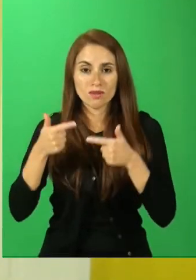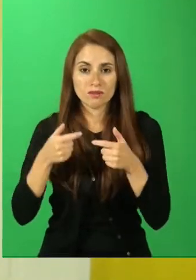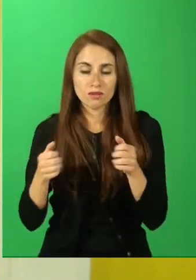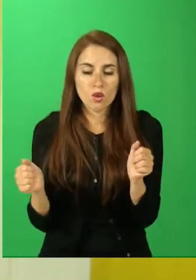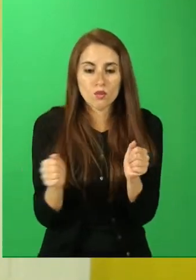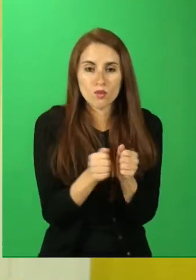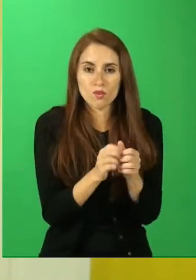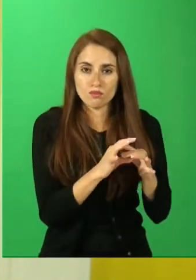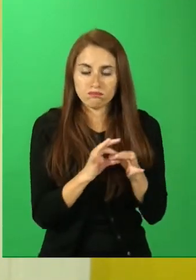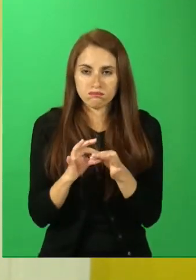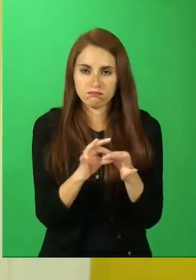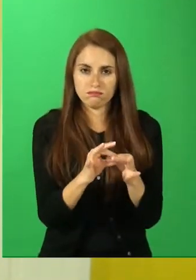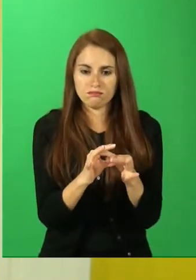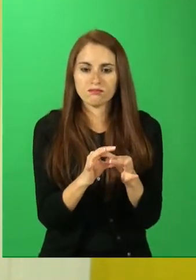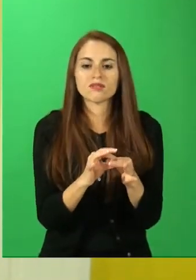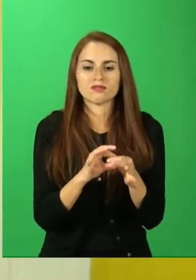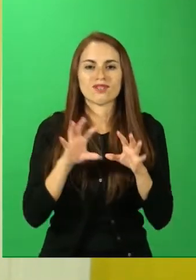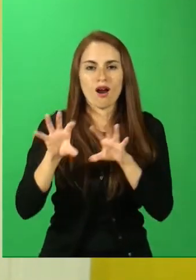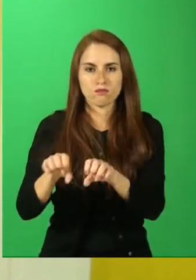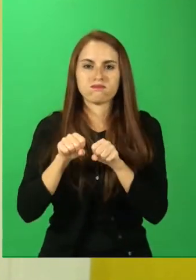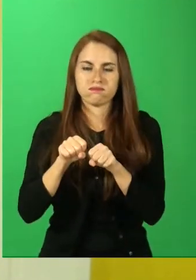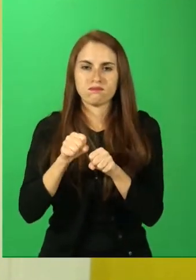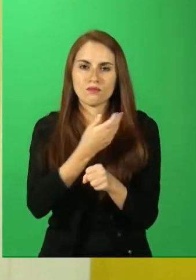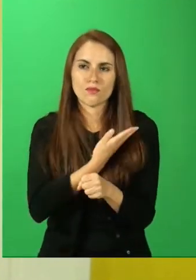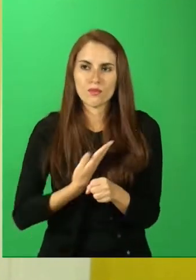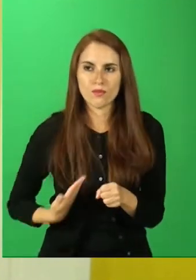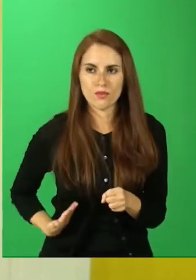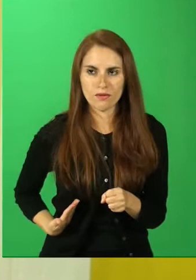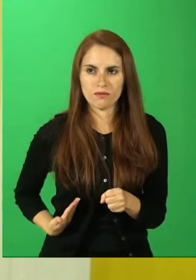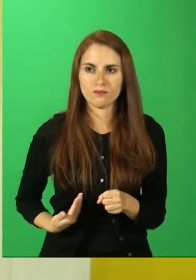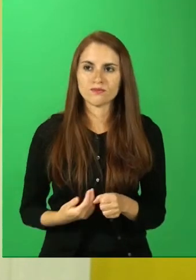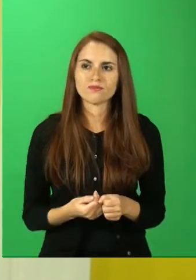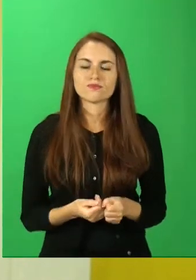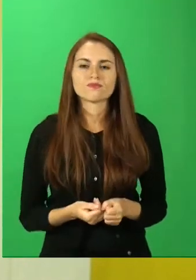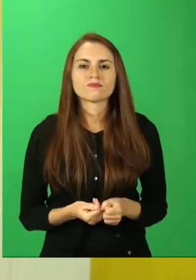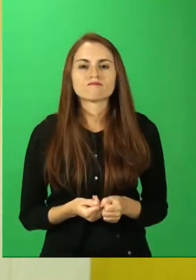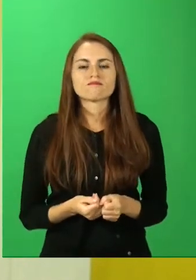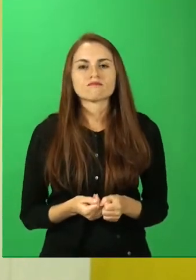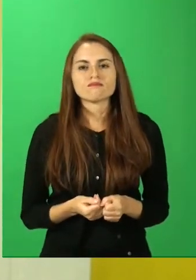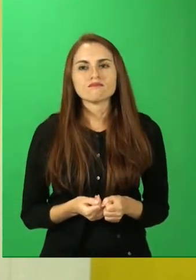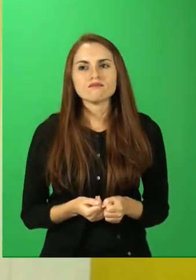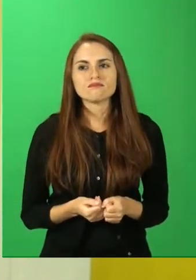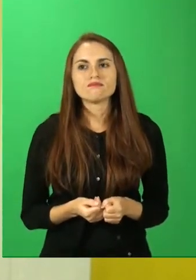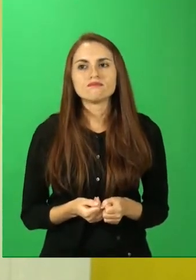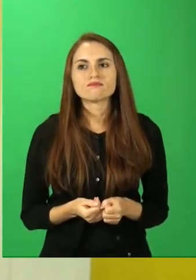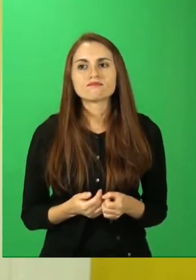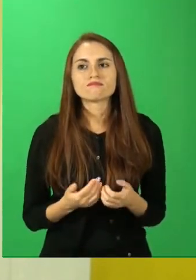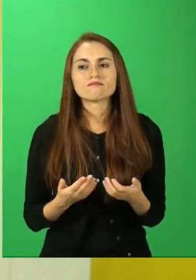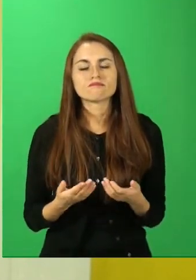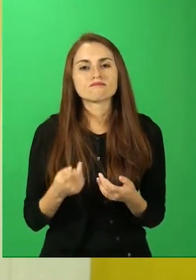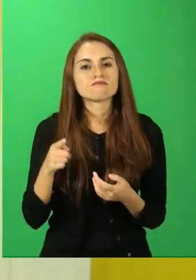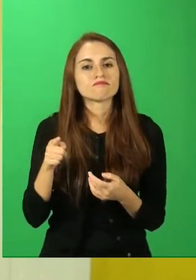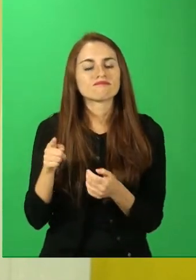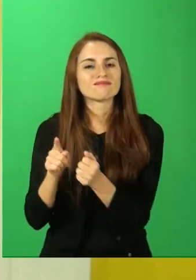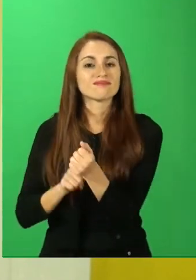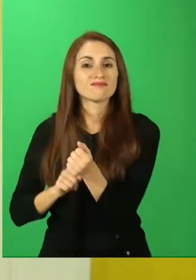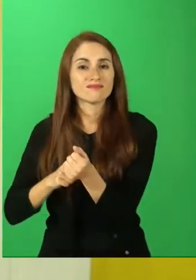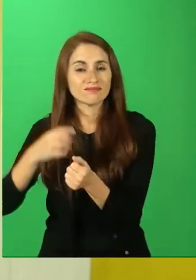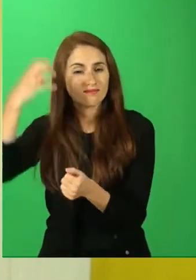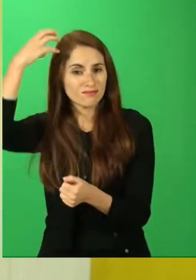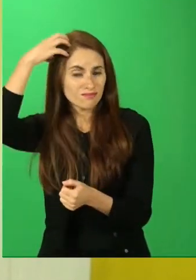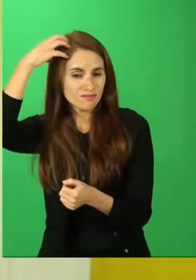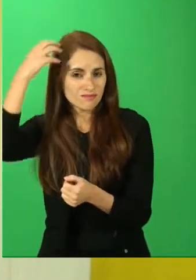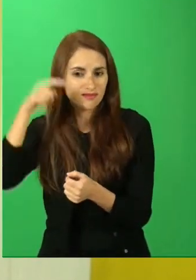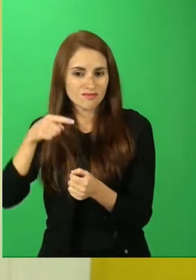tomar el poder definitivamente. Para esa época el monarca depuesto y su familia habían sido enviados a una